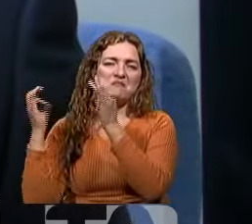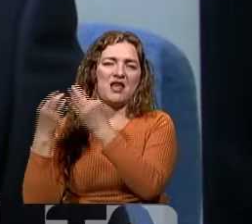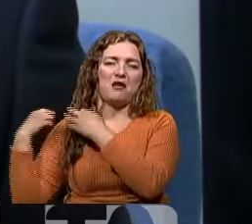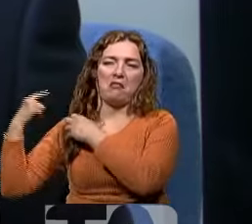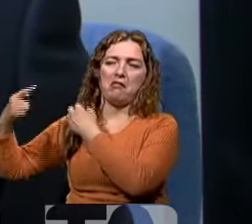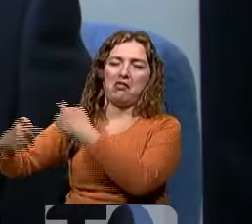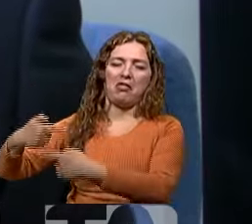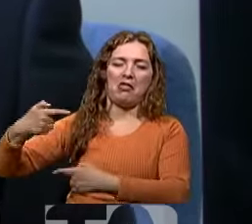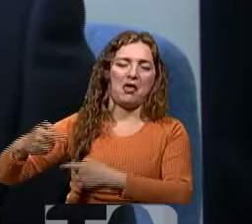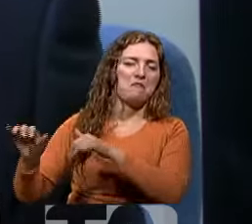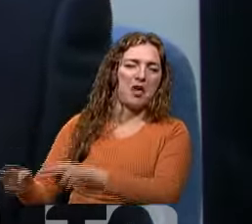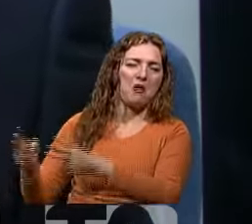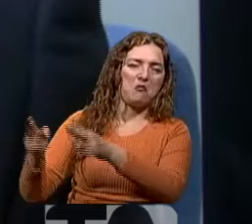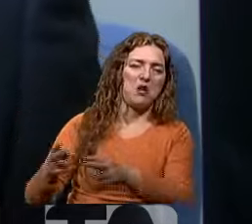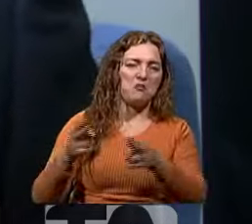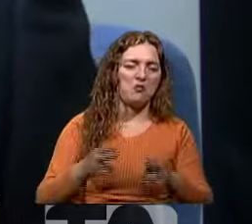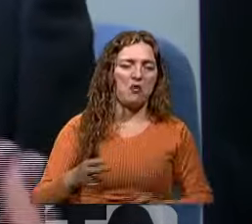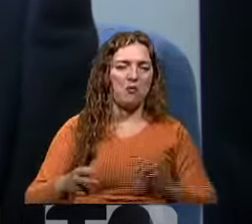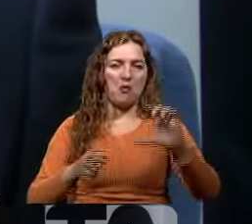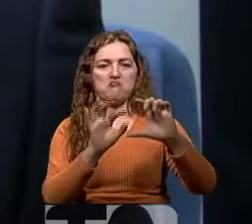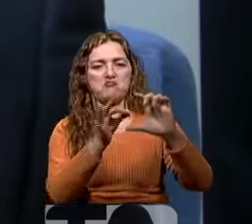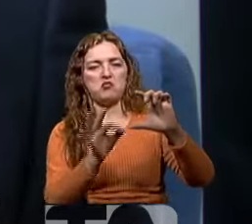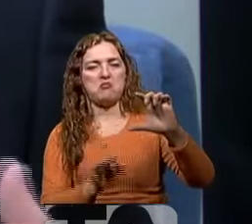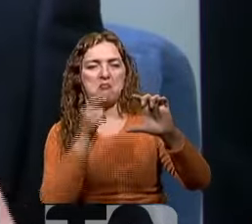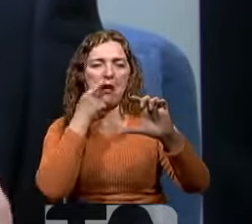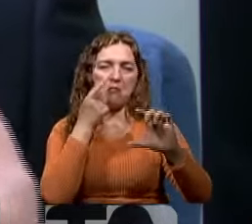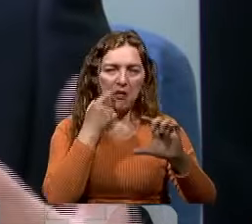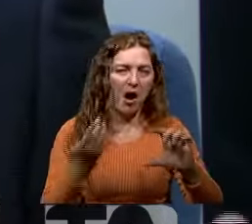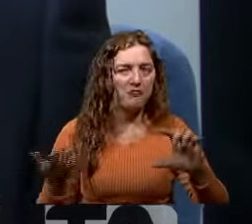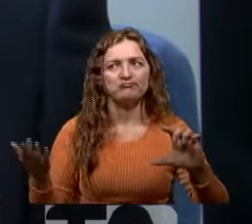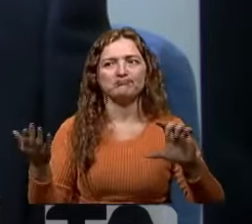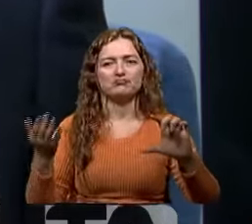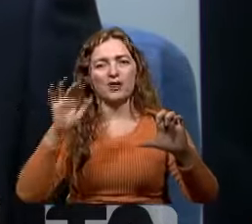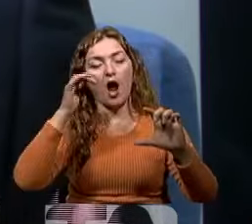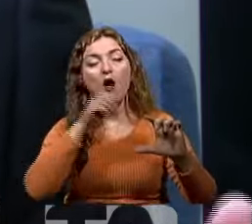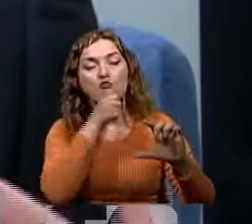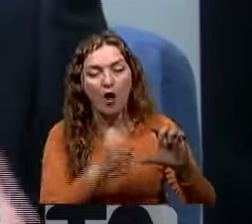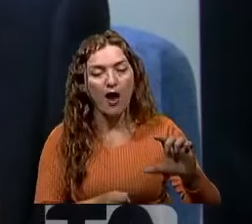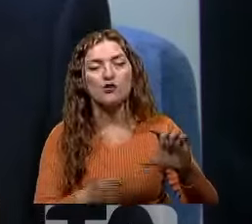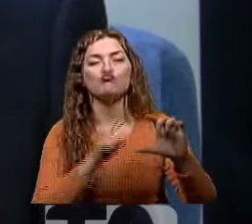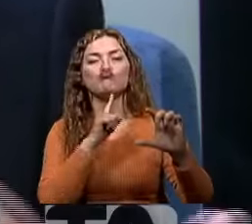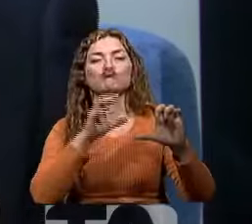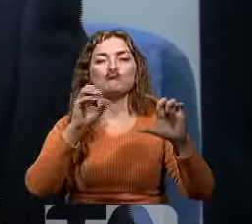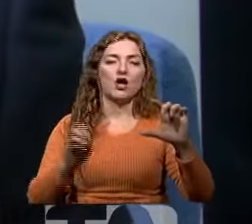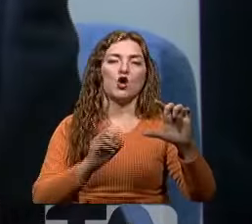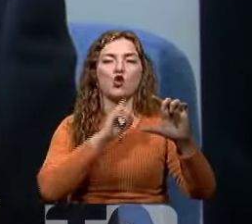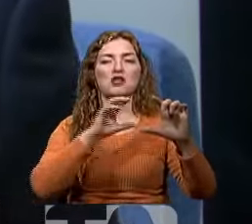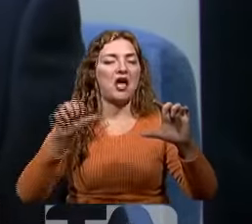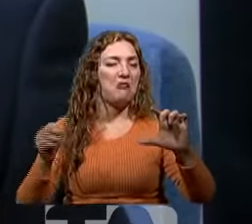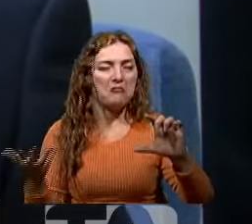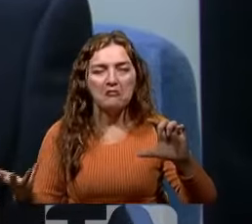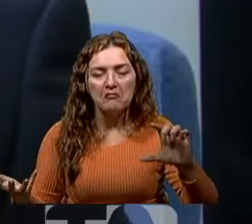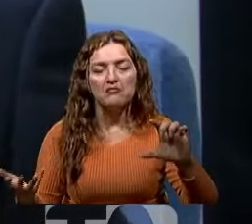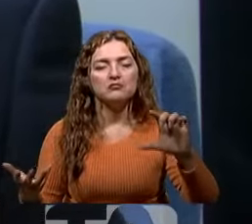esas pacientes tengan uno de los padres o los abuelos, inclusive tíos, tías, que puedan o